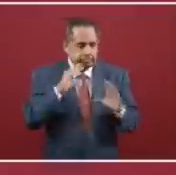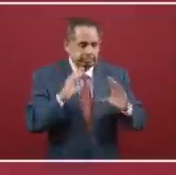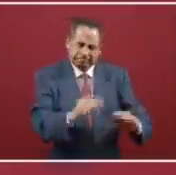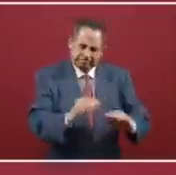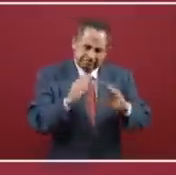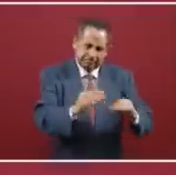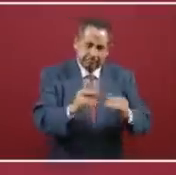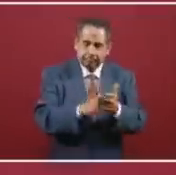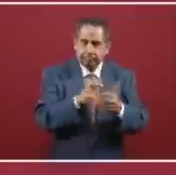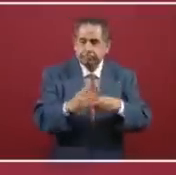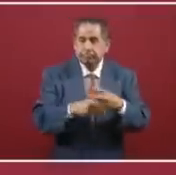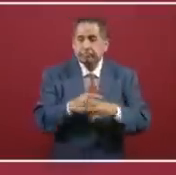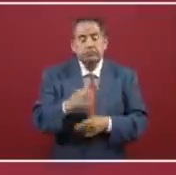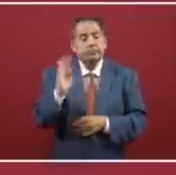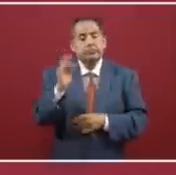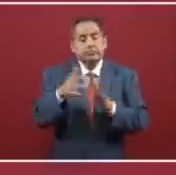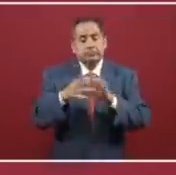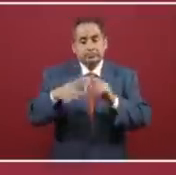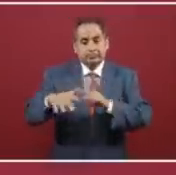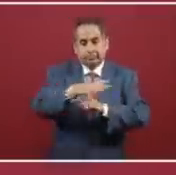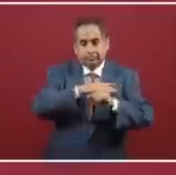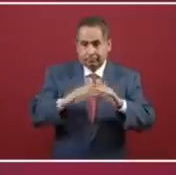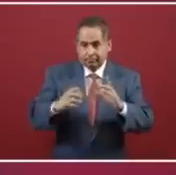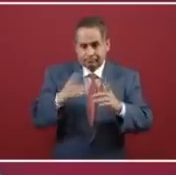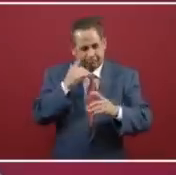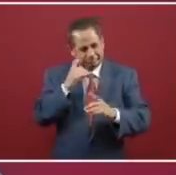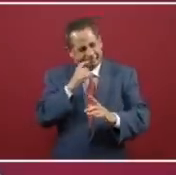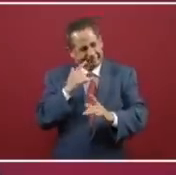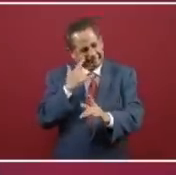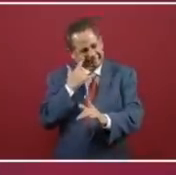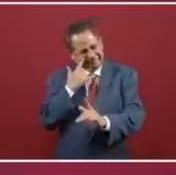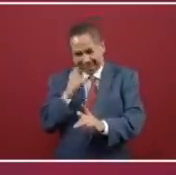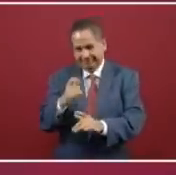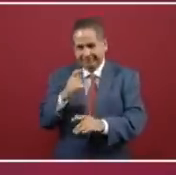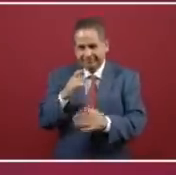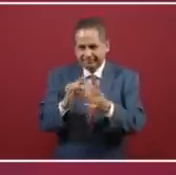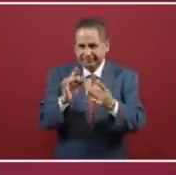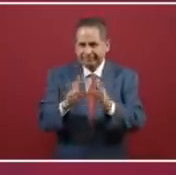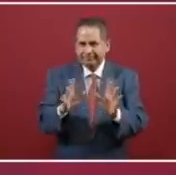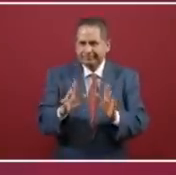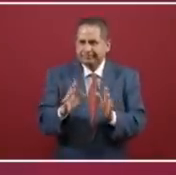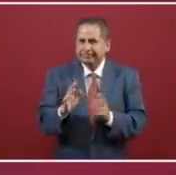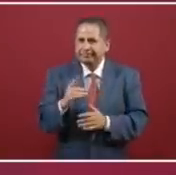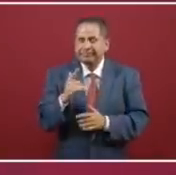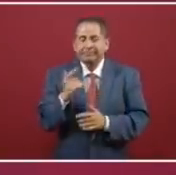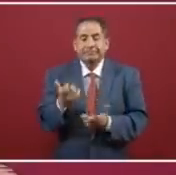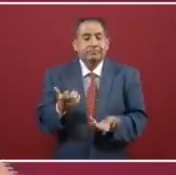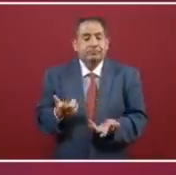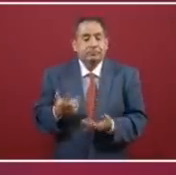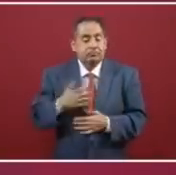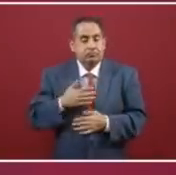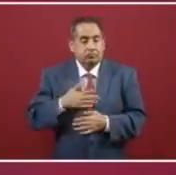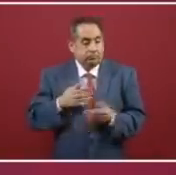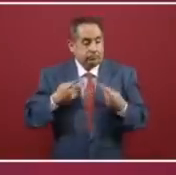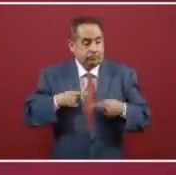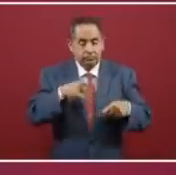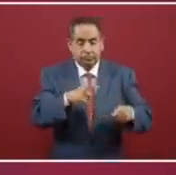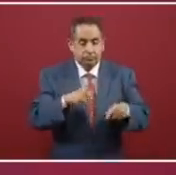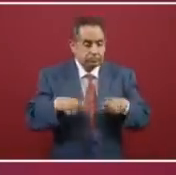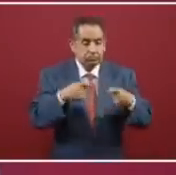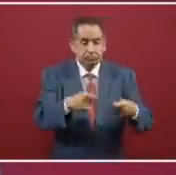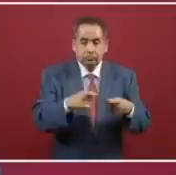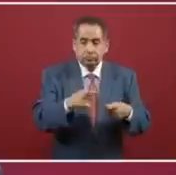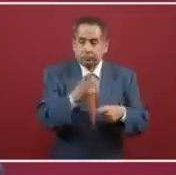y además te digo si es un ambiente medio curioso por decir lo menos yo tuve personal que